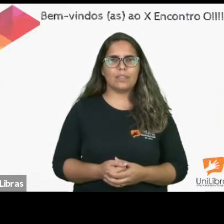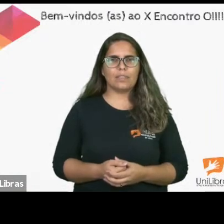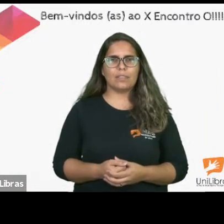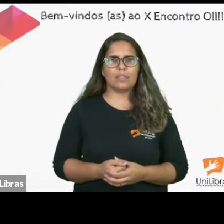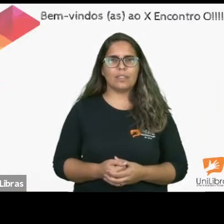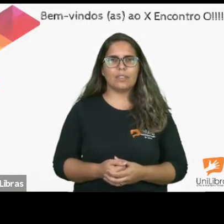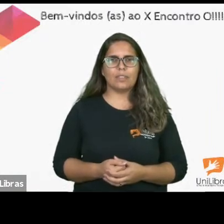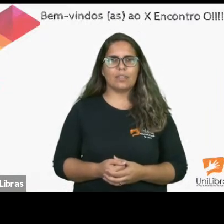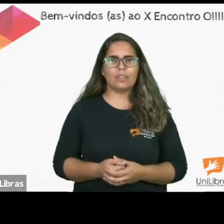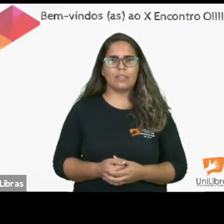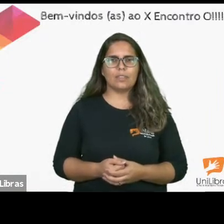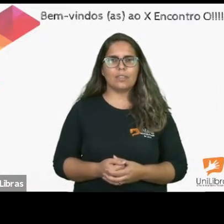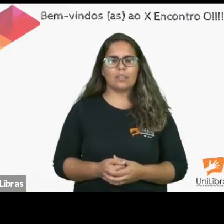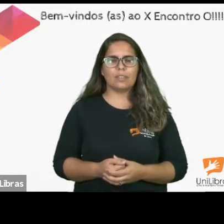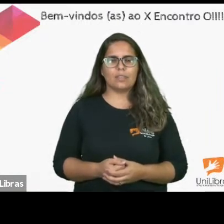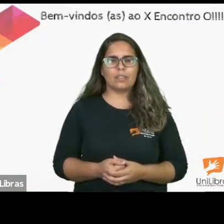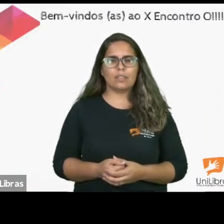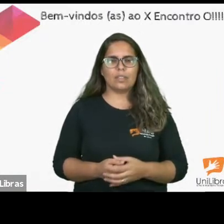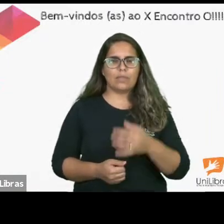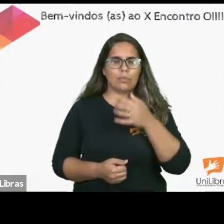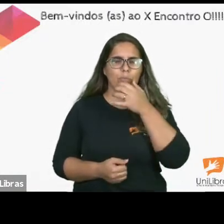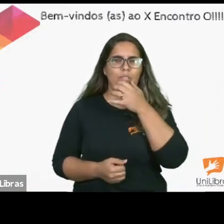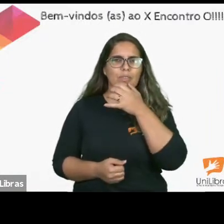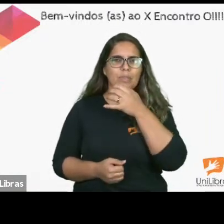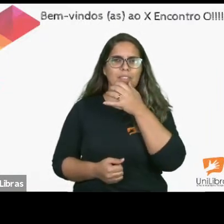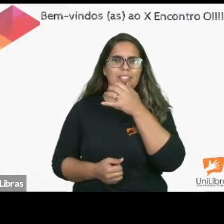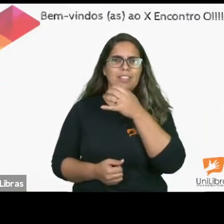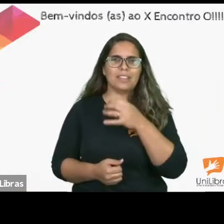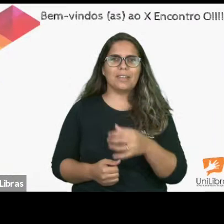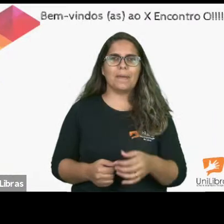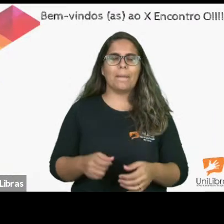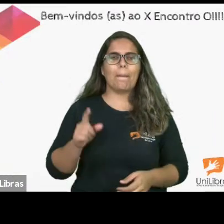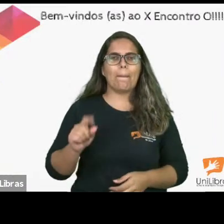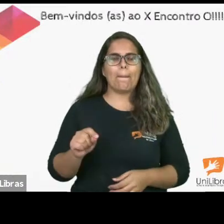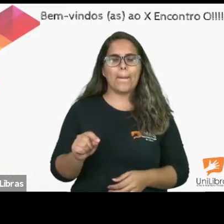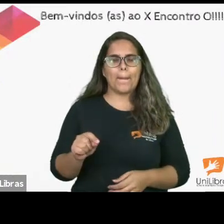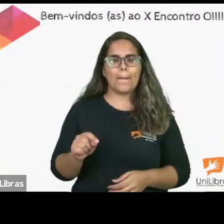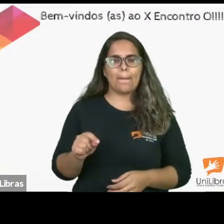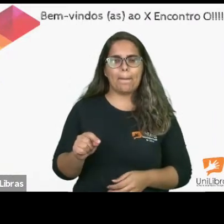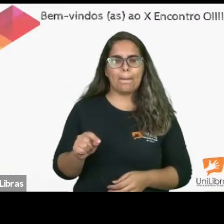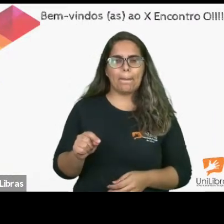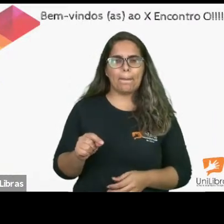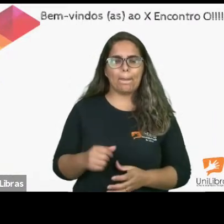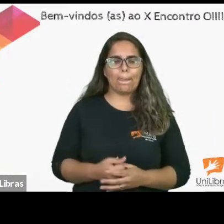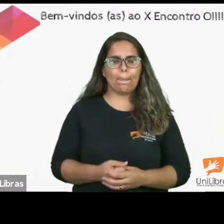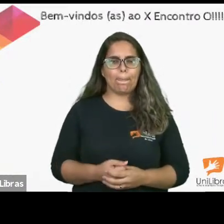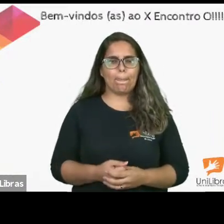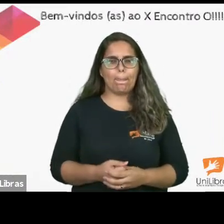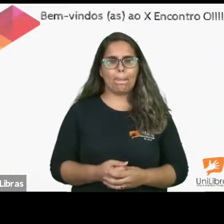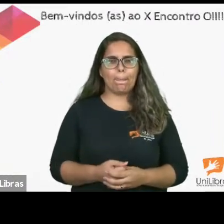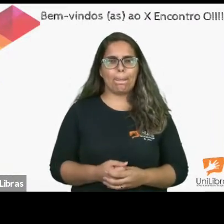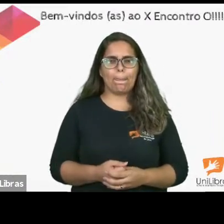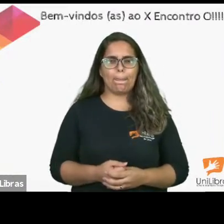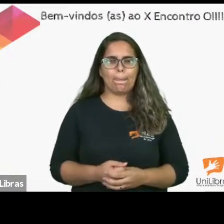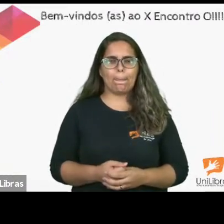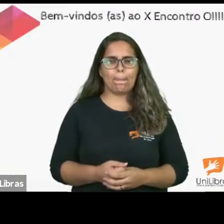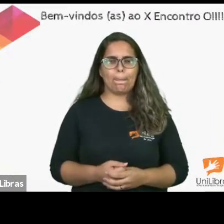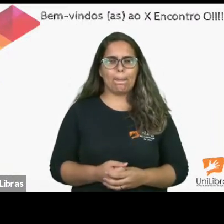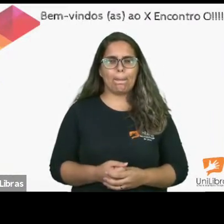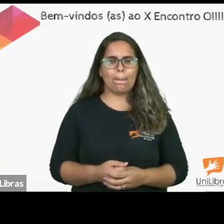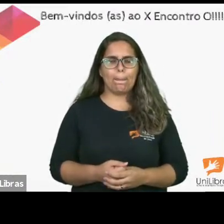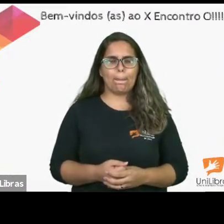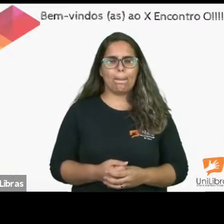se junta con los otros niños, en esta sala está el profesor ahí, en un estrado, con los niños al